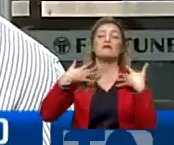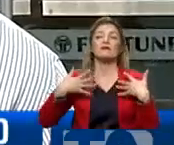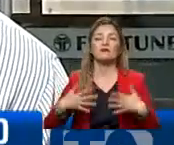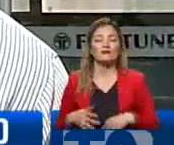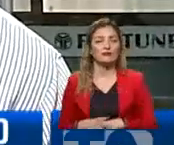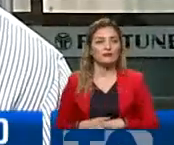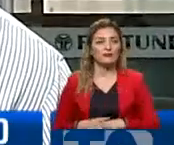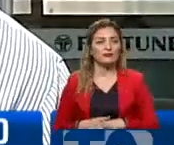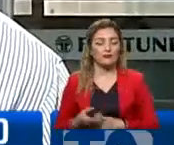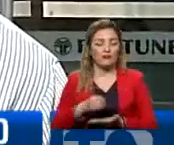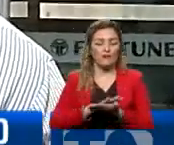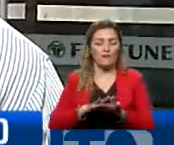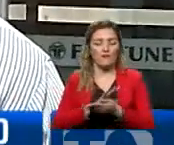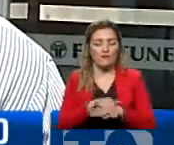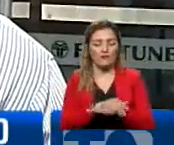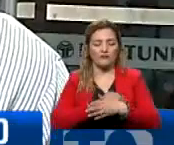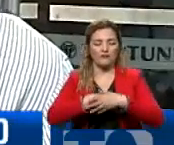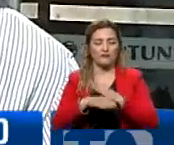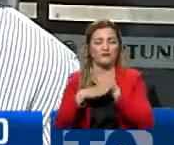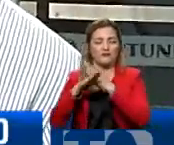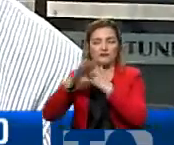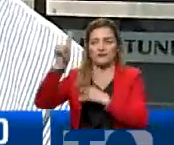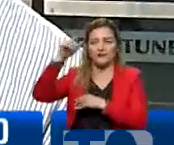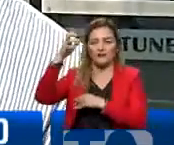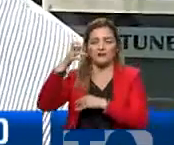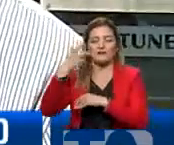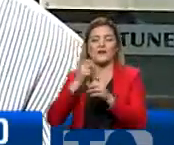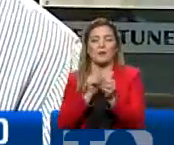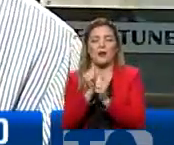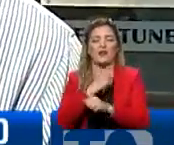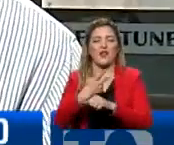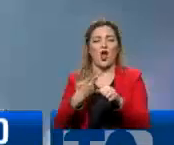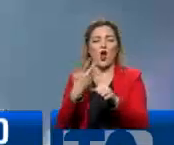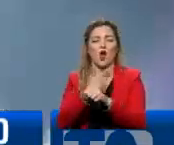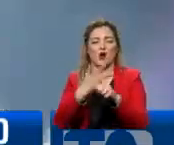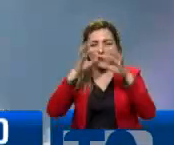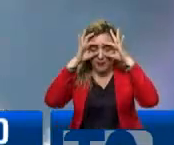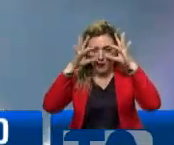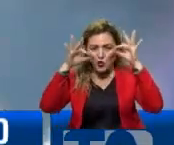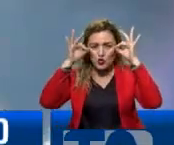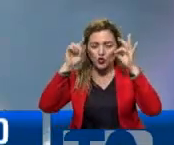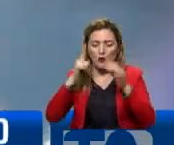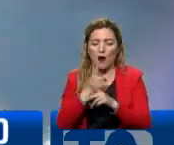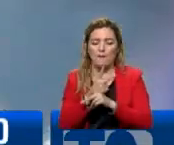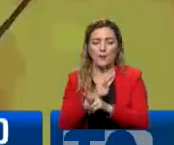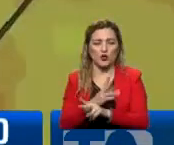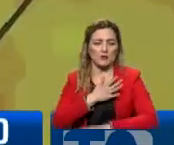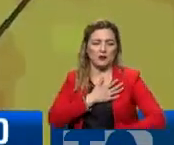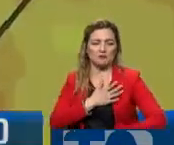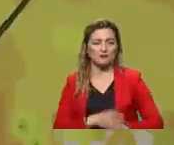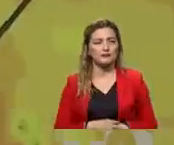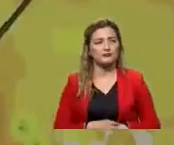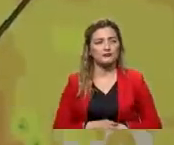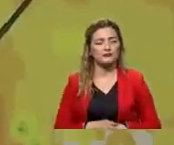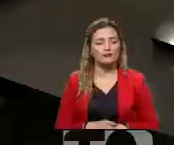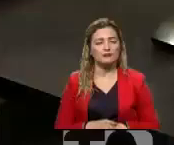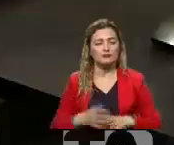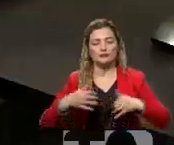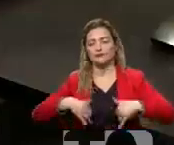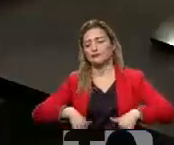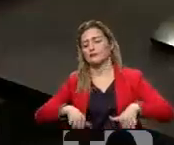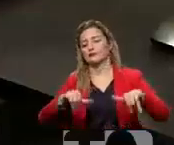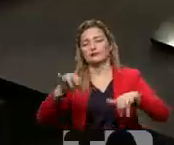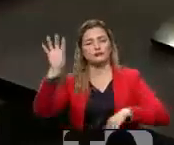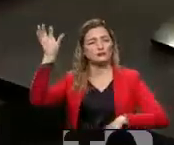solar cada 3 horas y lentes, gafas para el sol. Estas condiciones climáticas se mantendrán todavía,